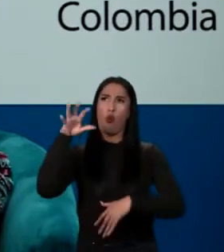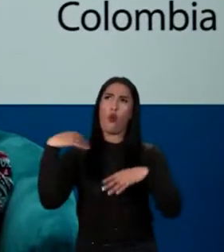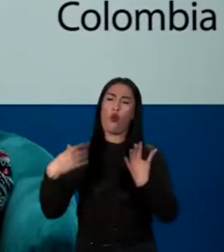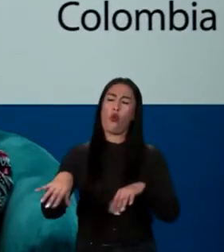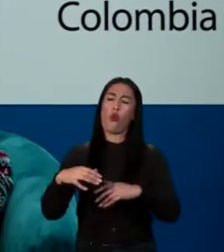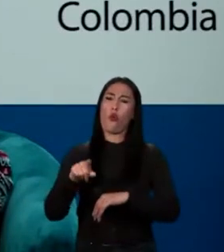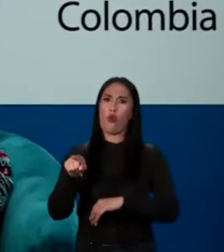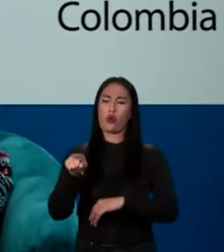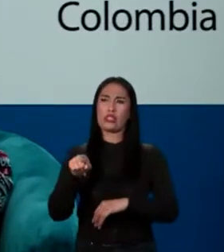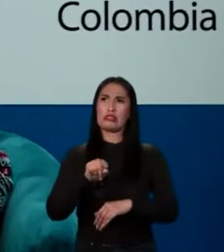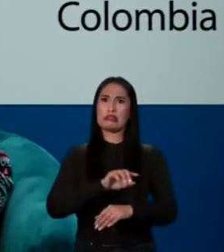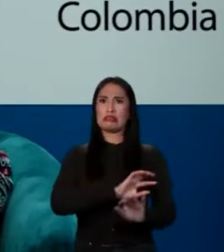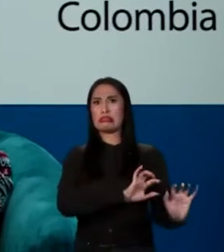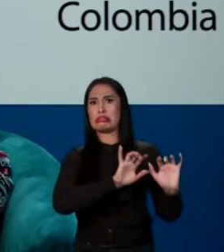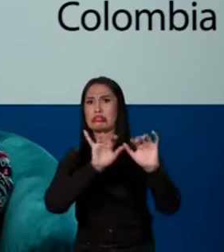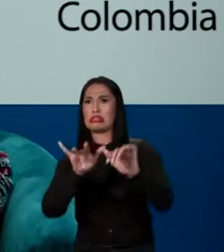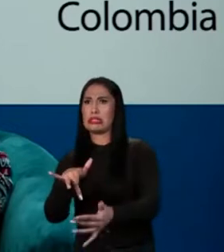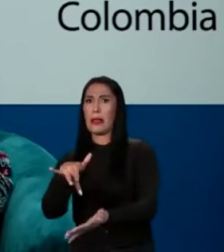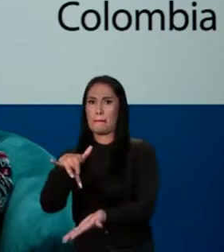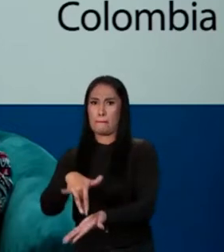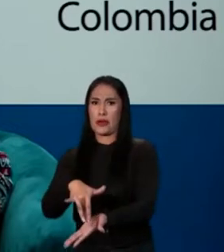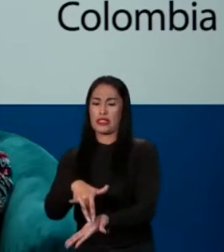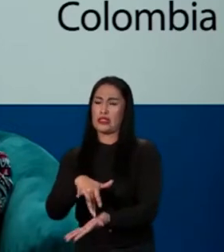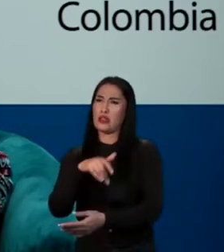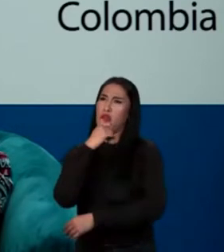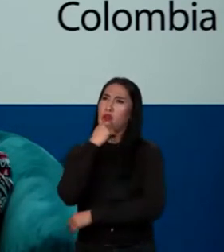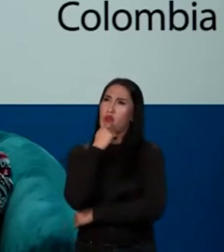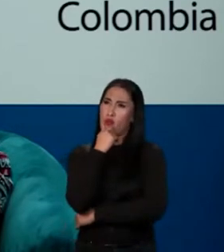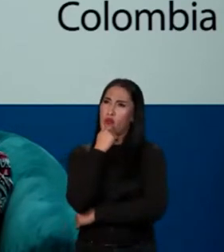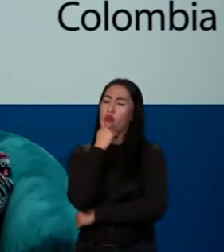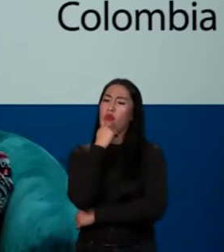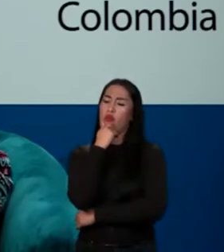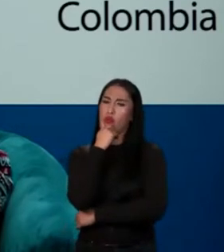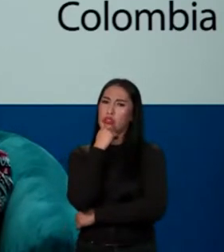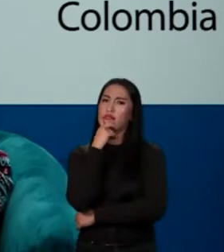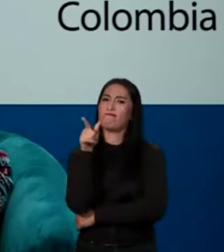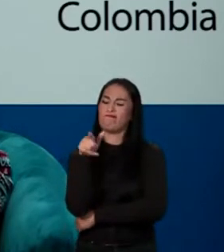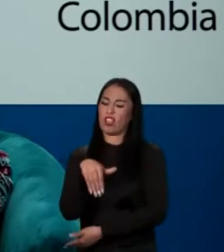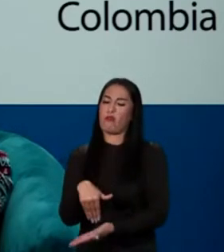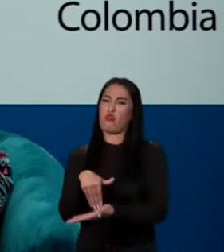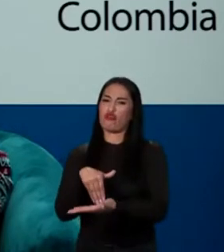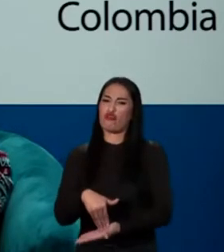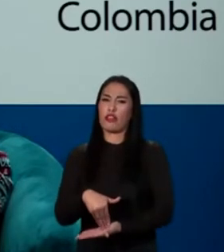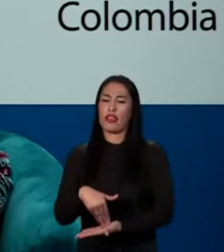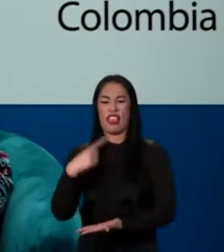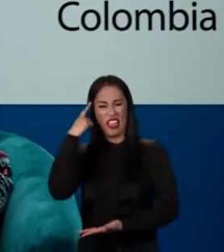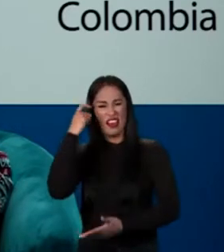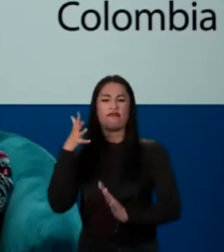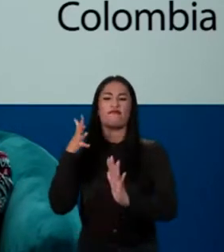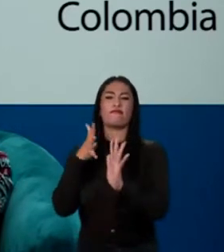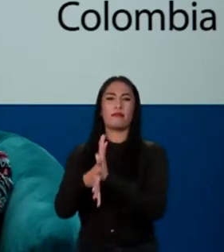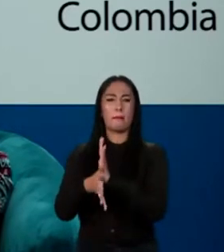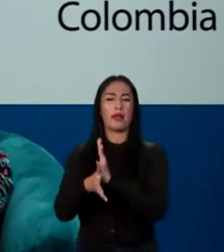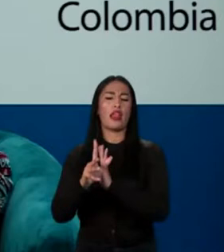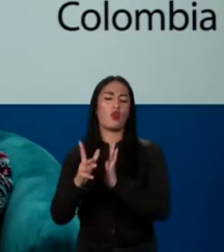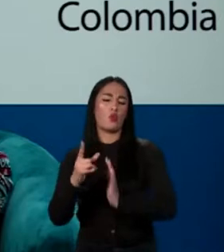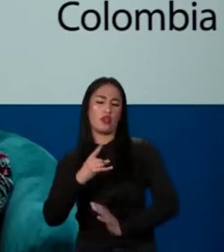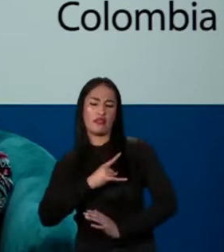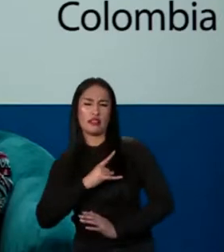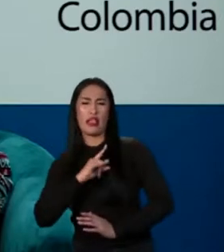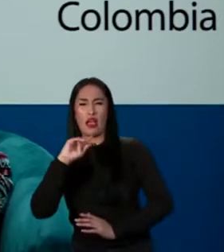de tener las universidades tanto públicas como privadas